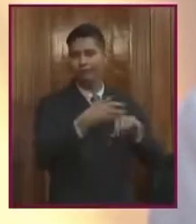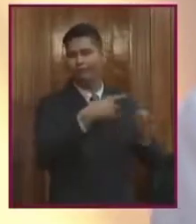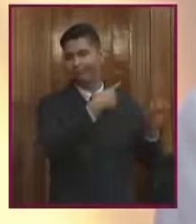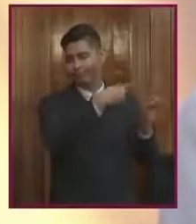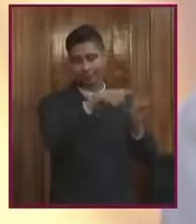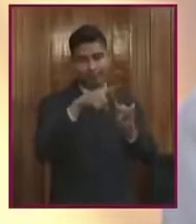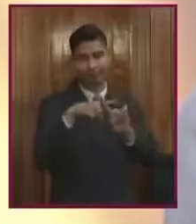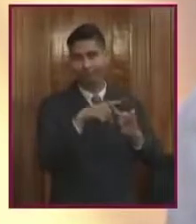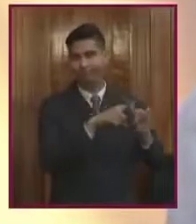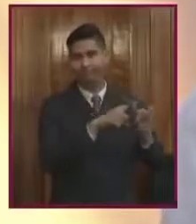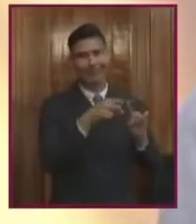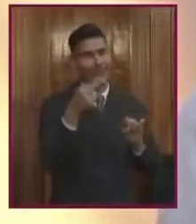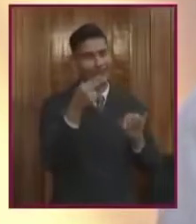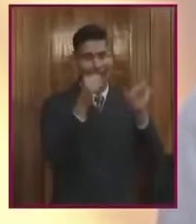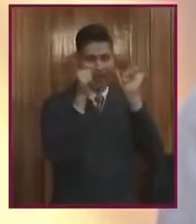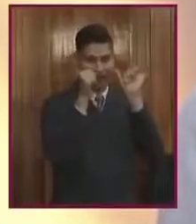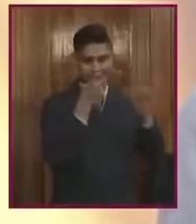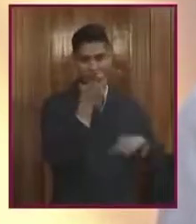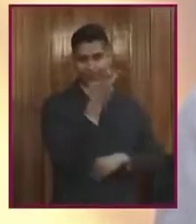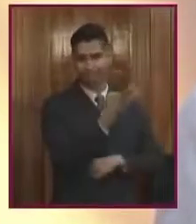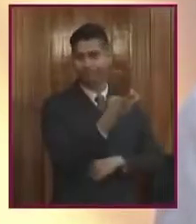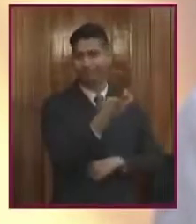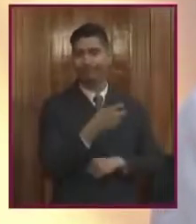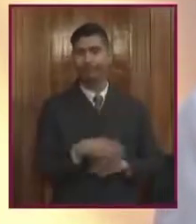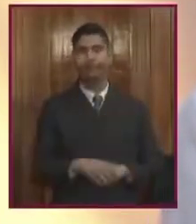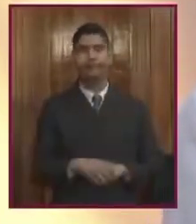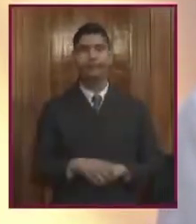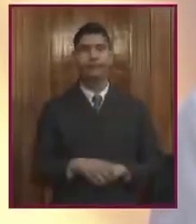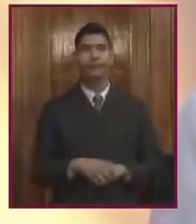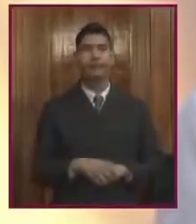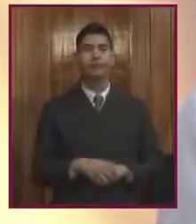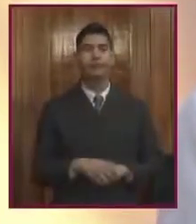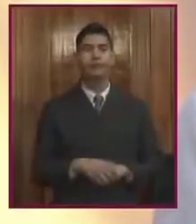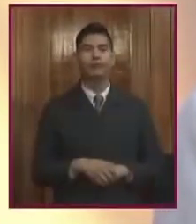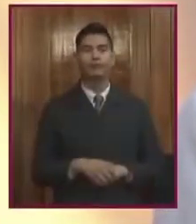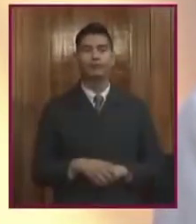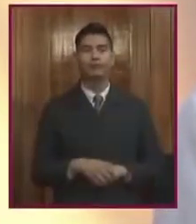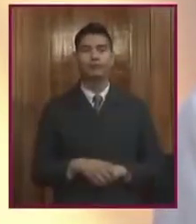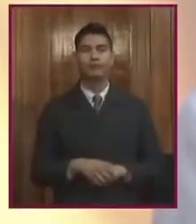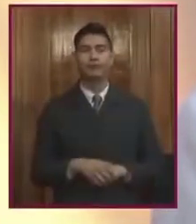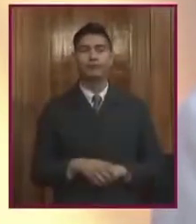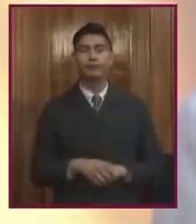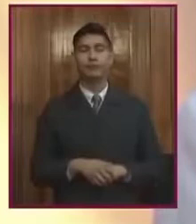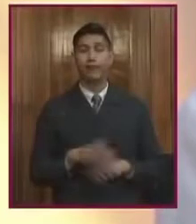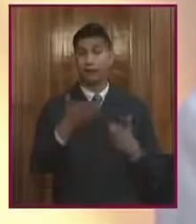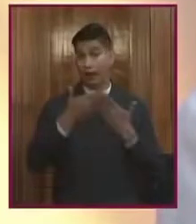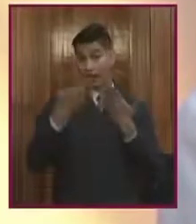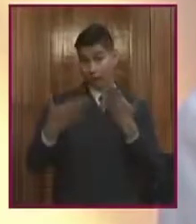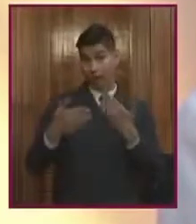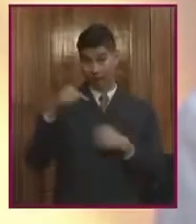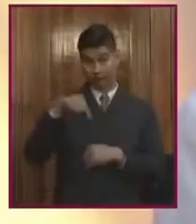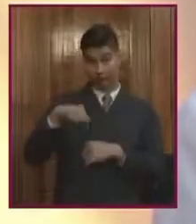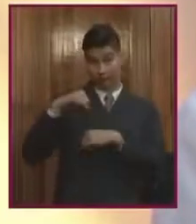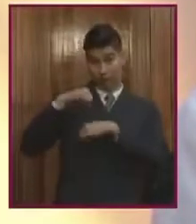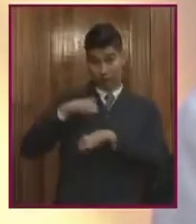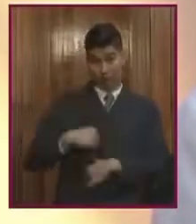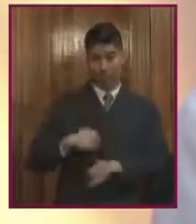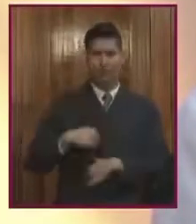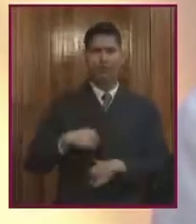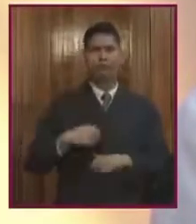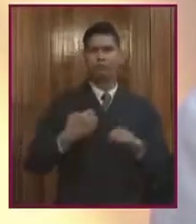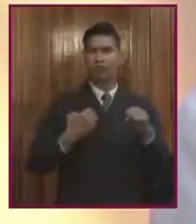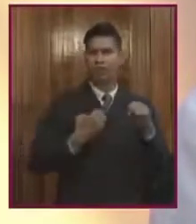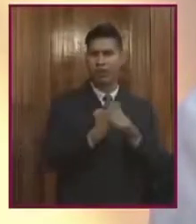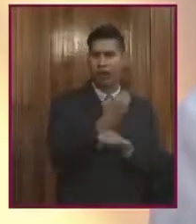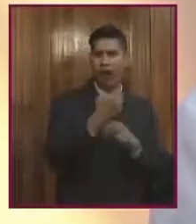articuladores curriculares. Un reto de las autoridades educativas nacionales, estatales e